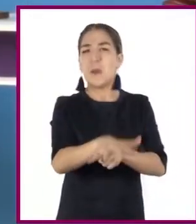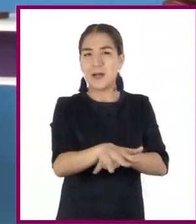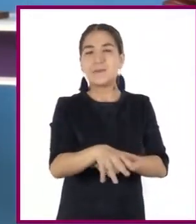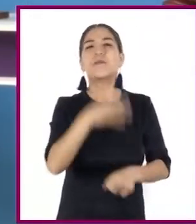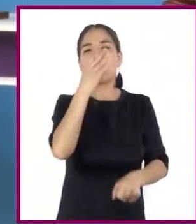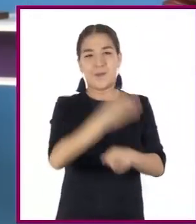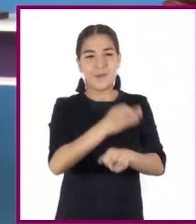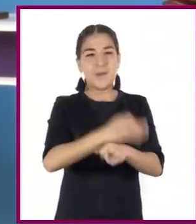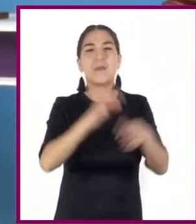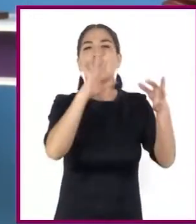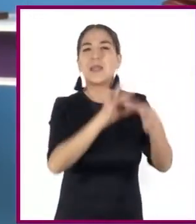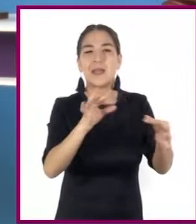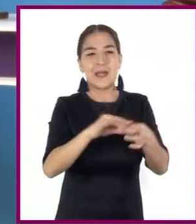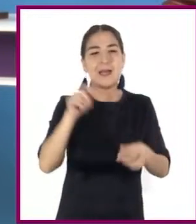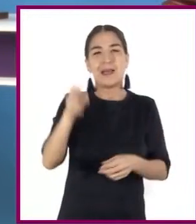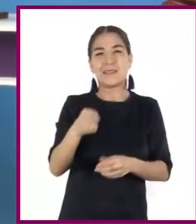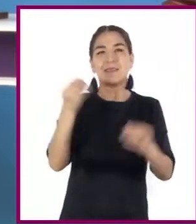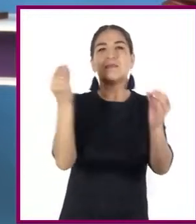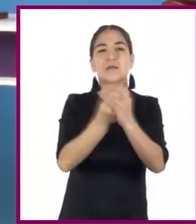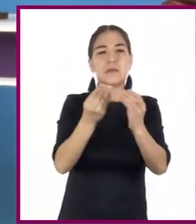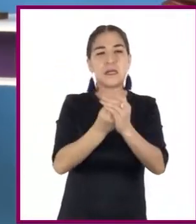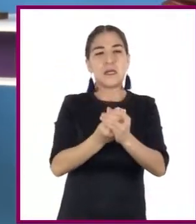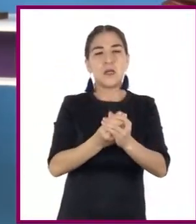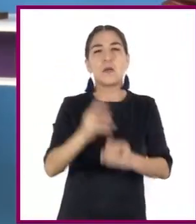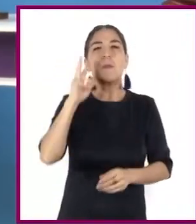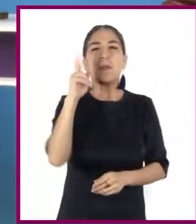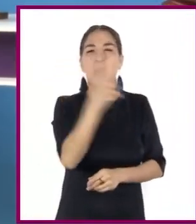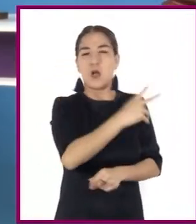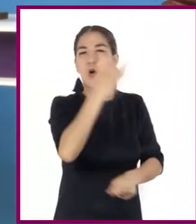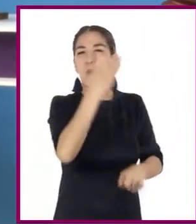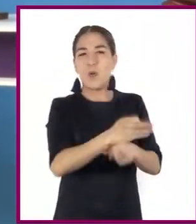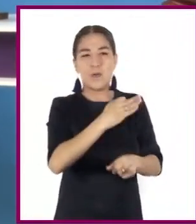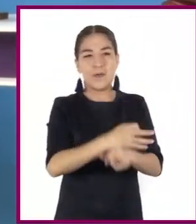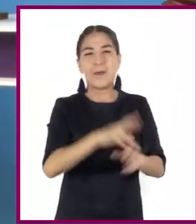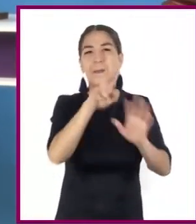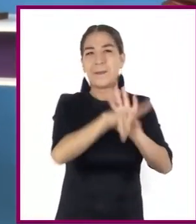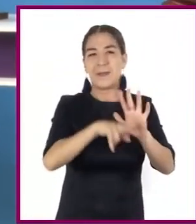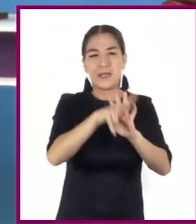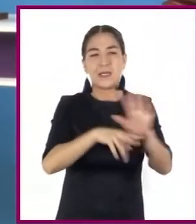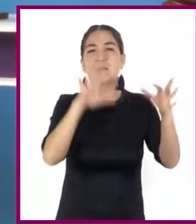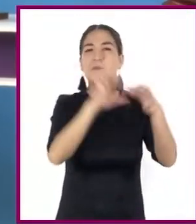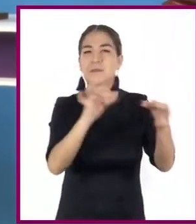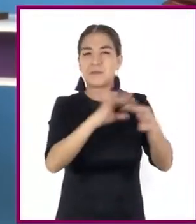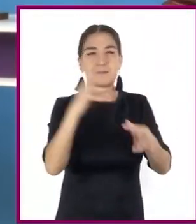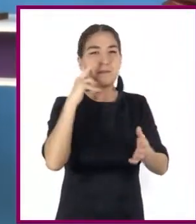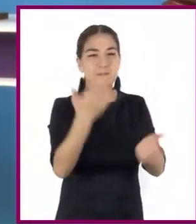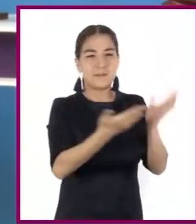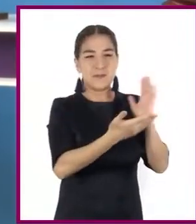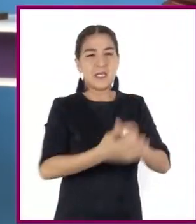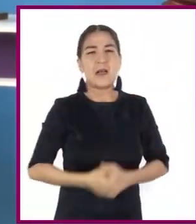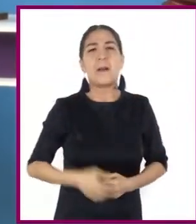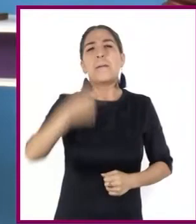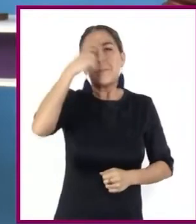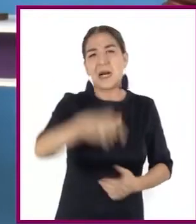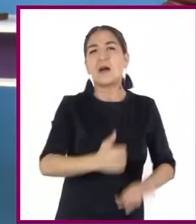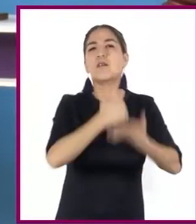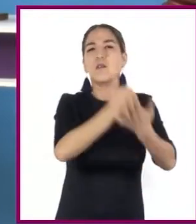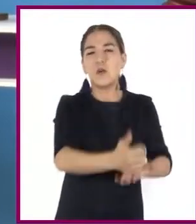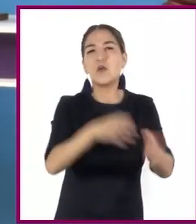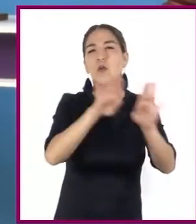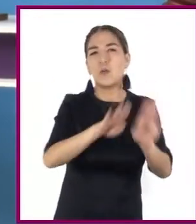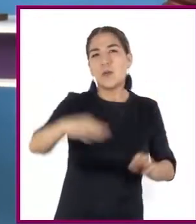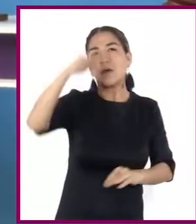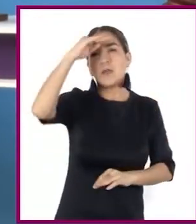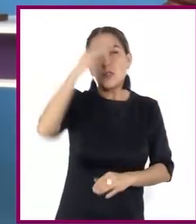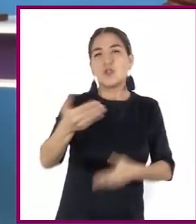Complementemos un poco lo visto en la sesión viendo y escuchando el siguiente fragmento audiovisual, que nos ayudará a